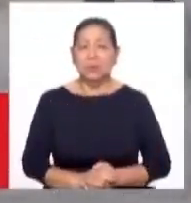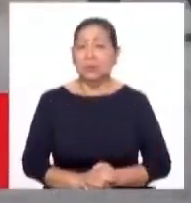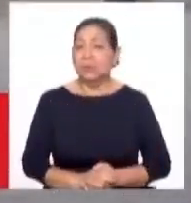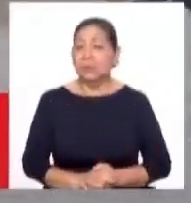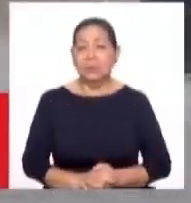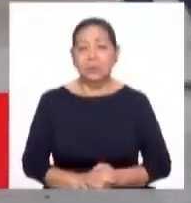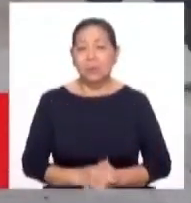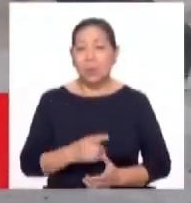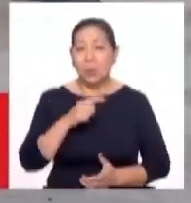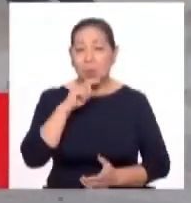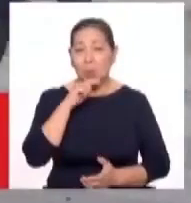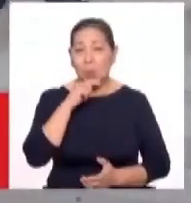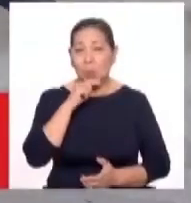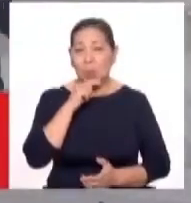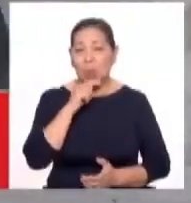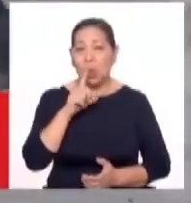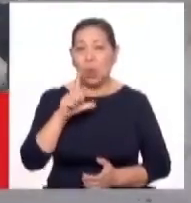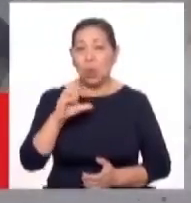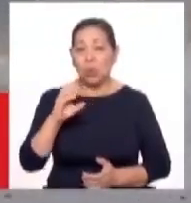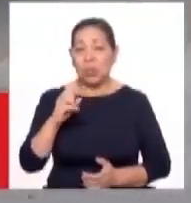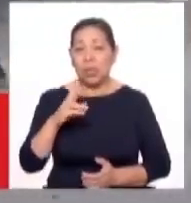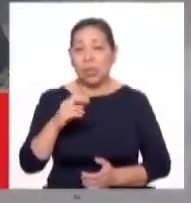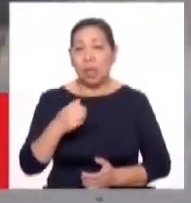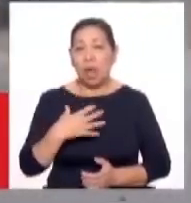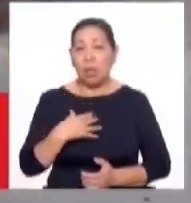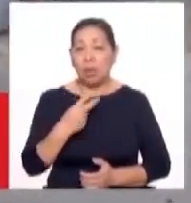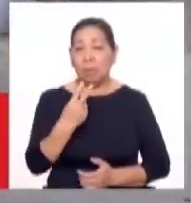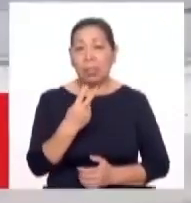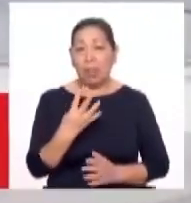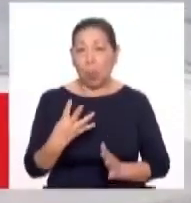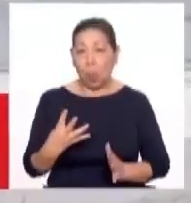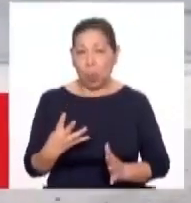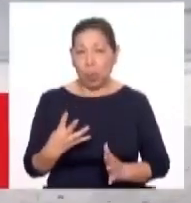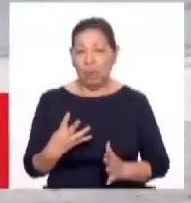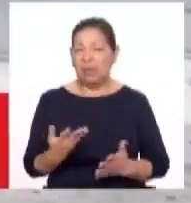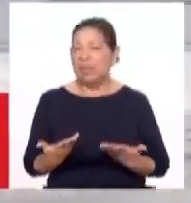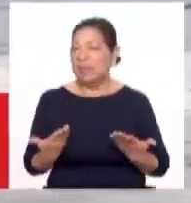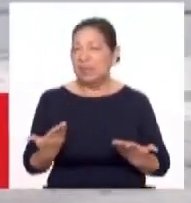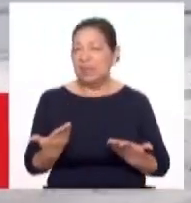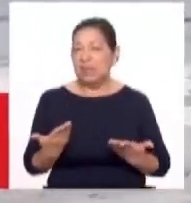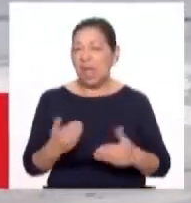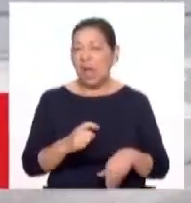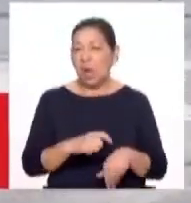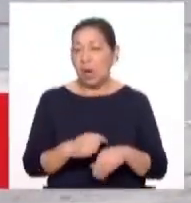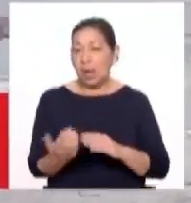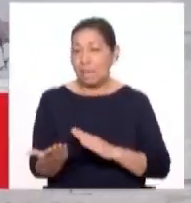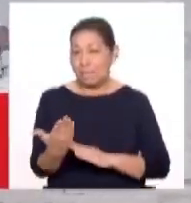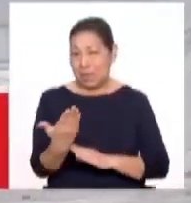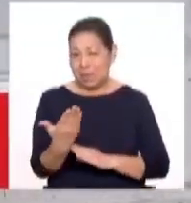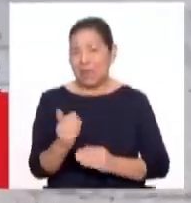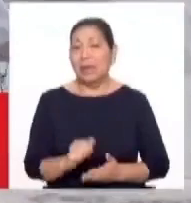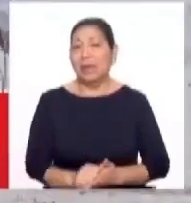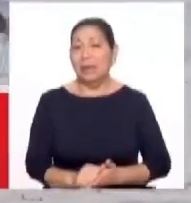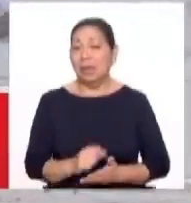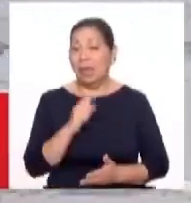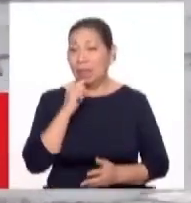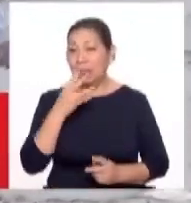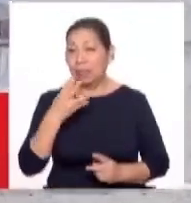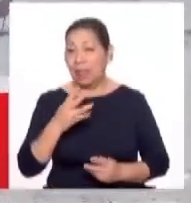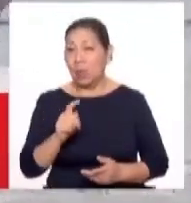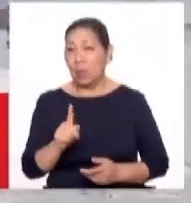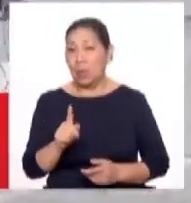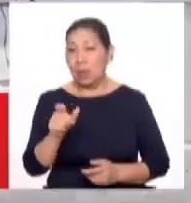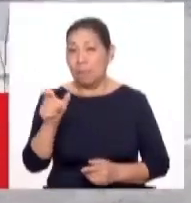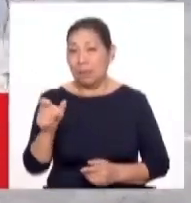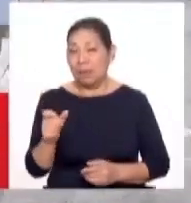para despojarla de su dinero objetos de valor para obligarla a retirar distintos montos de sus cuentas bancarias luego de esto por lo